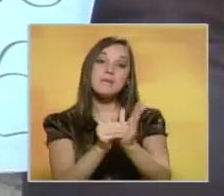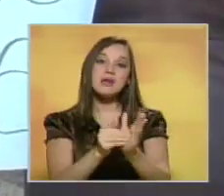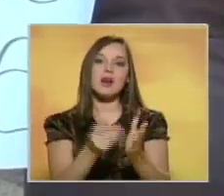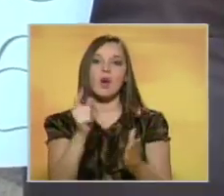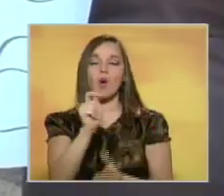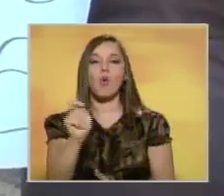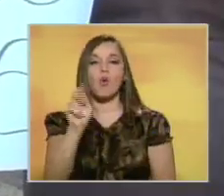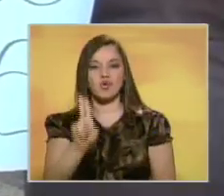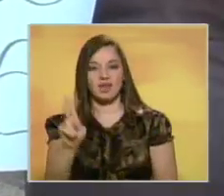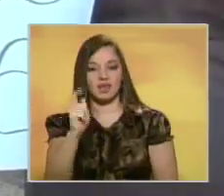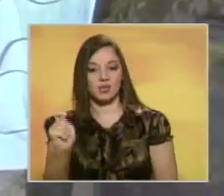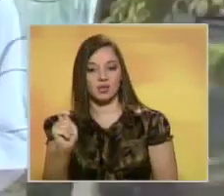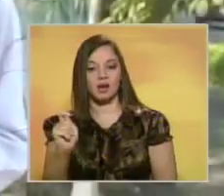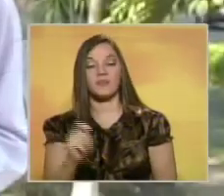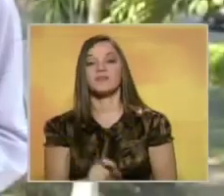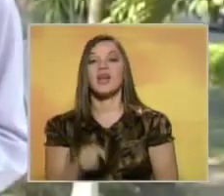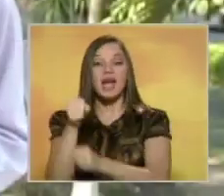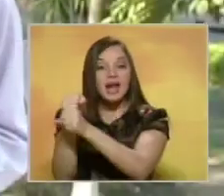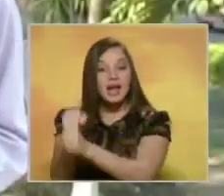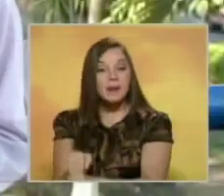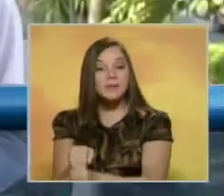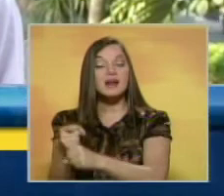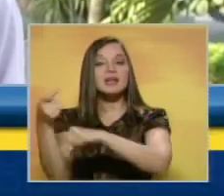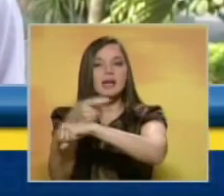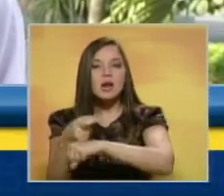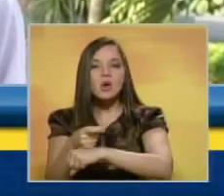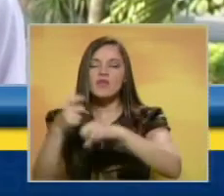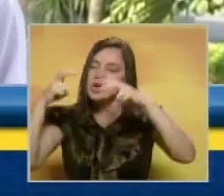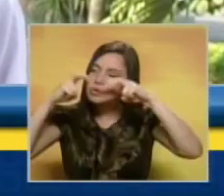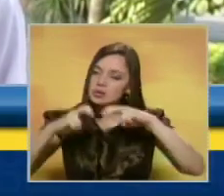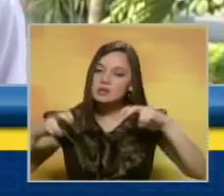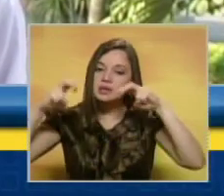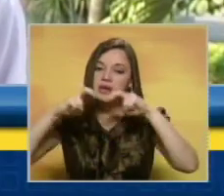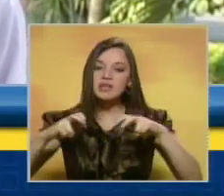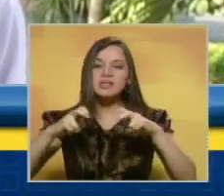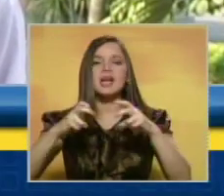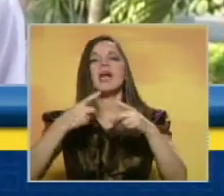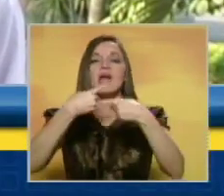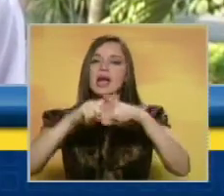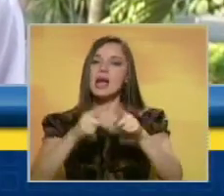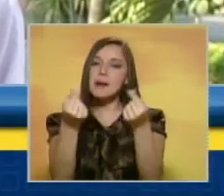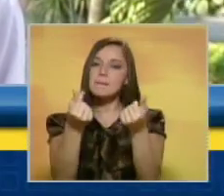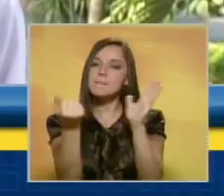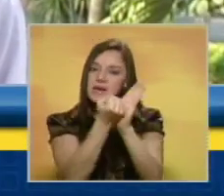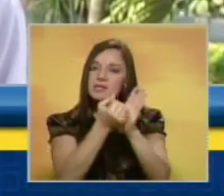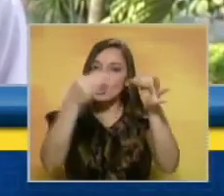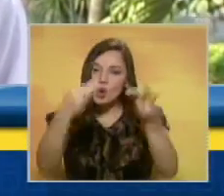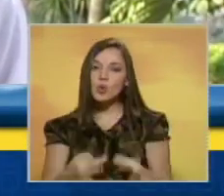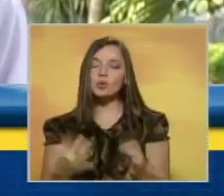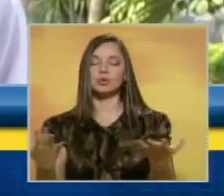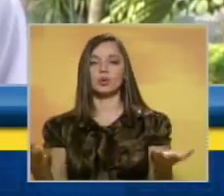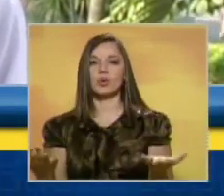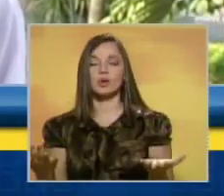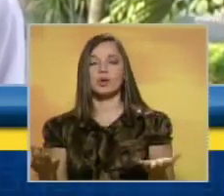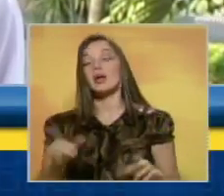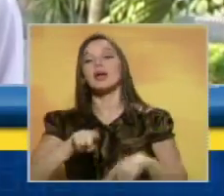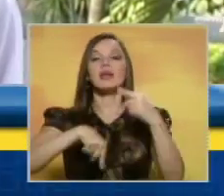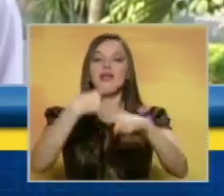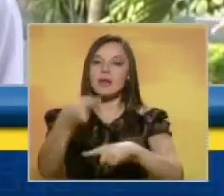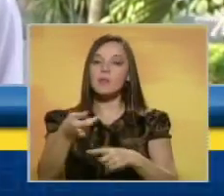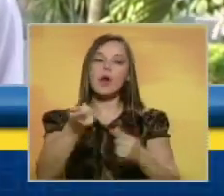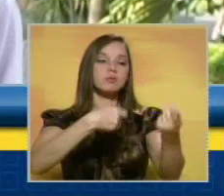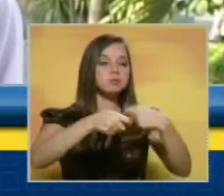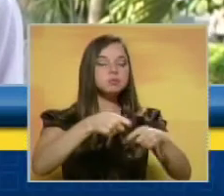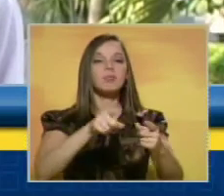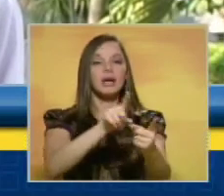sur de la entidad que espera que el Ejecutivo Nacional revise detalladamente el precio justo de los productos cárnicos para que el sector pueda obtener márgenes